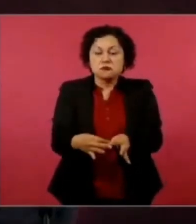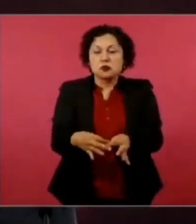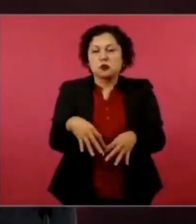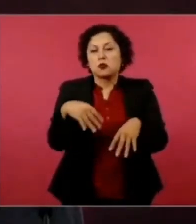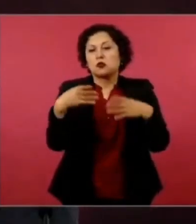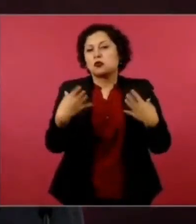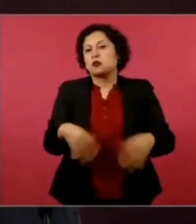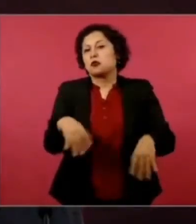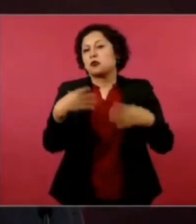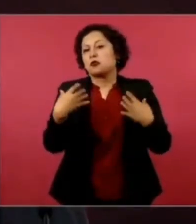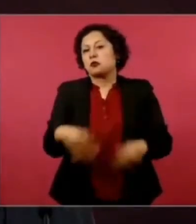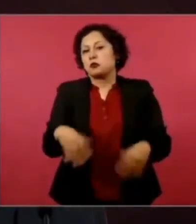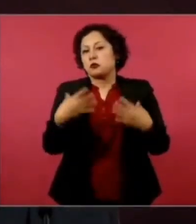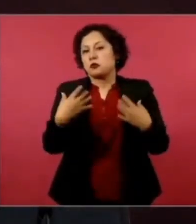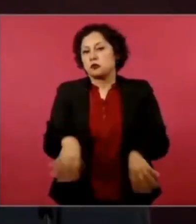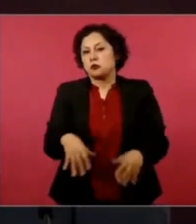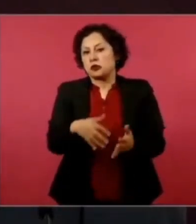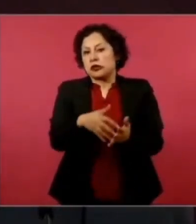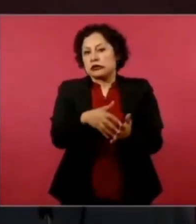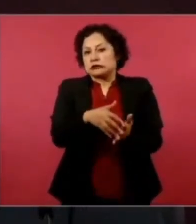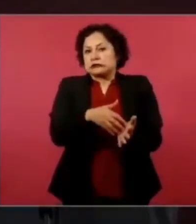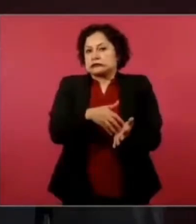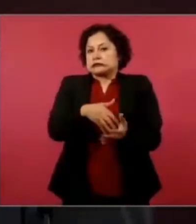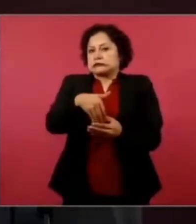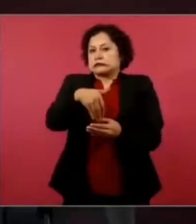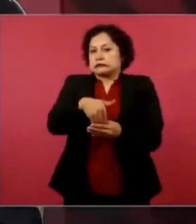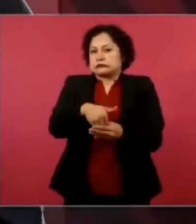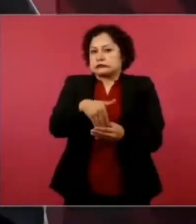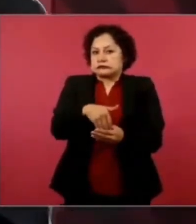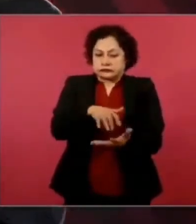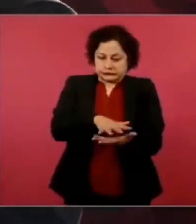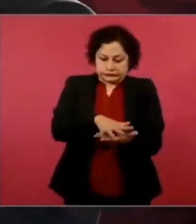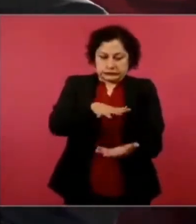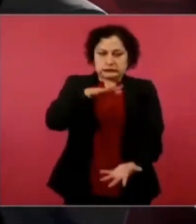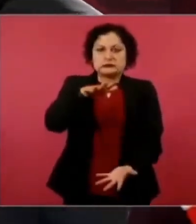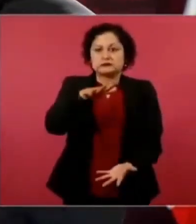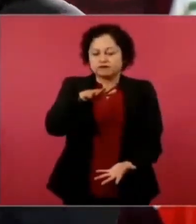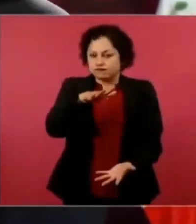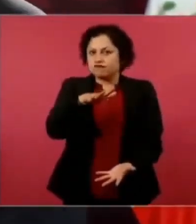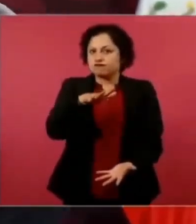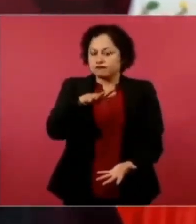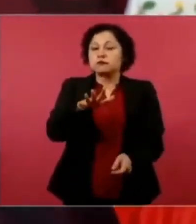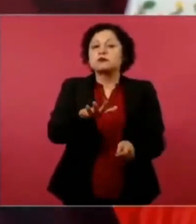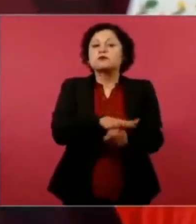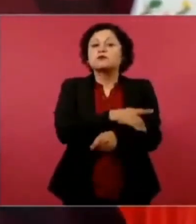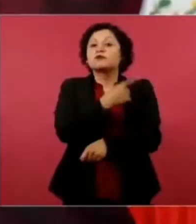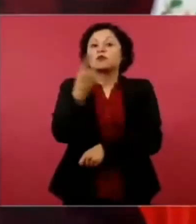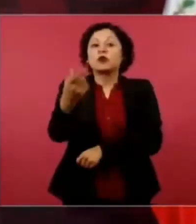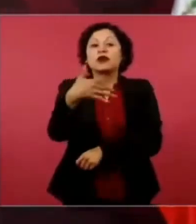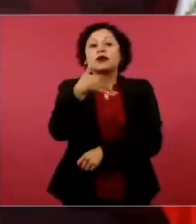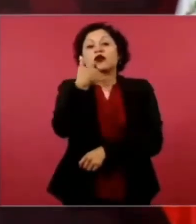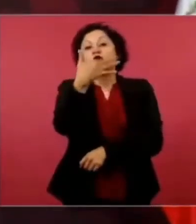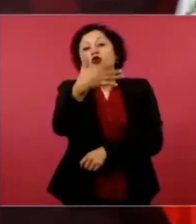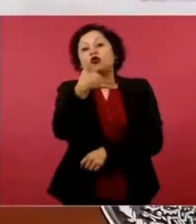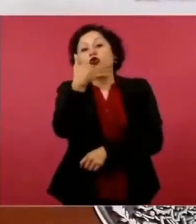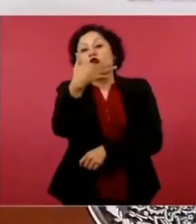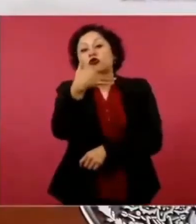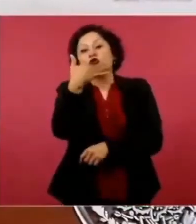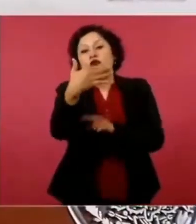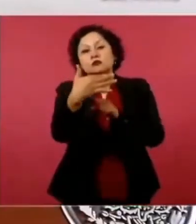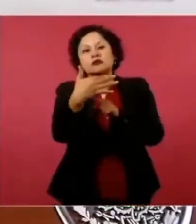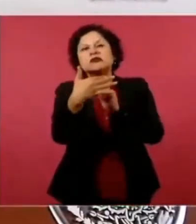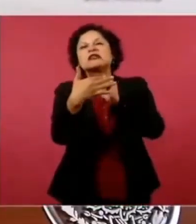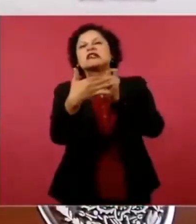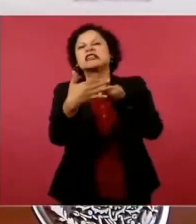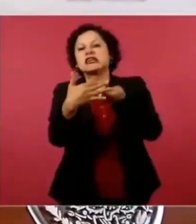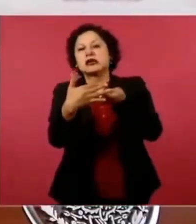porque la corrupción hay que combatirla no solo por razones de índole moral, sino porque es mucho lo que se va por el caño